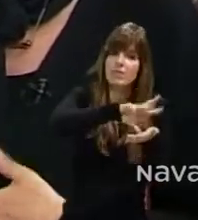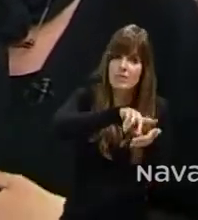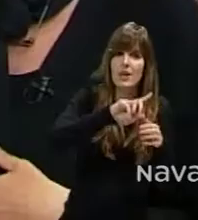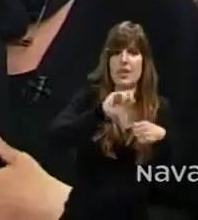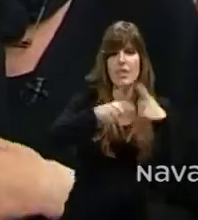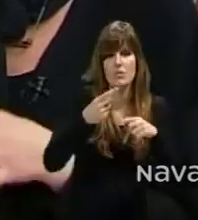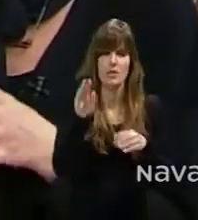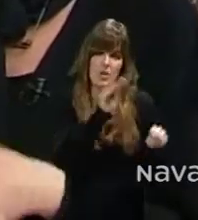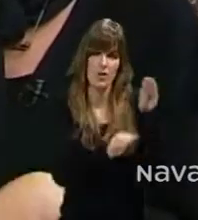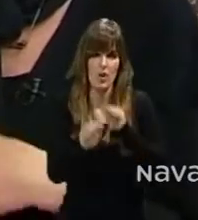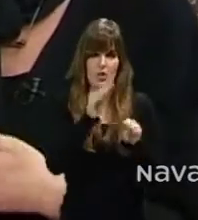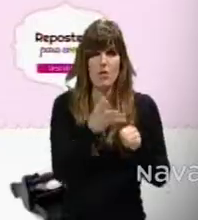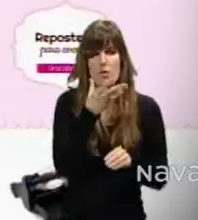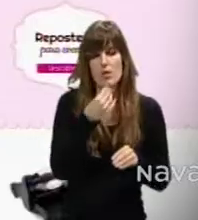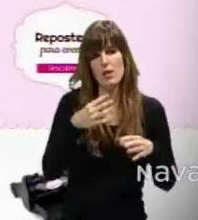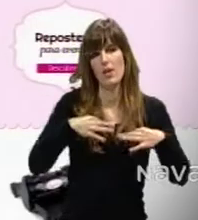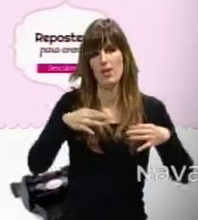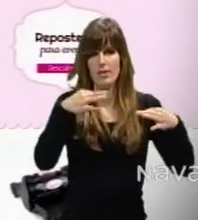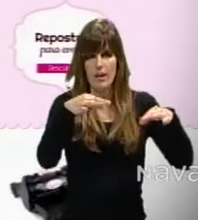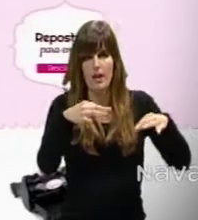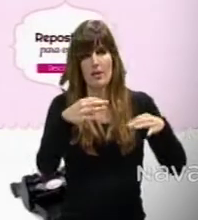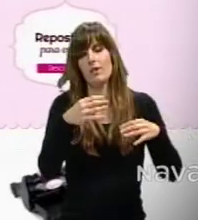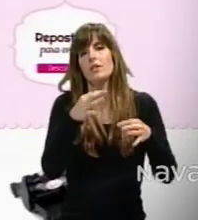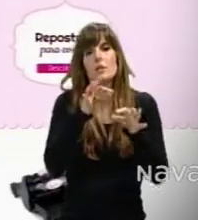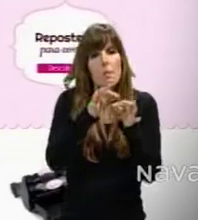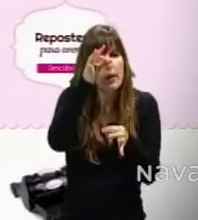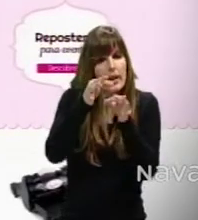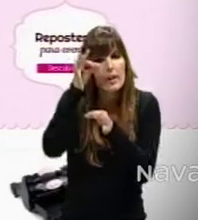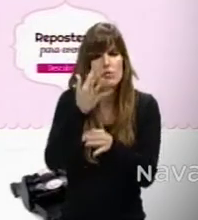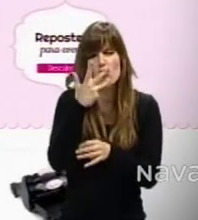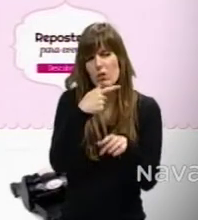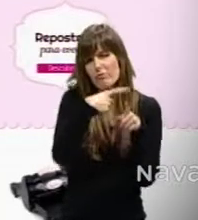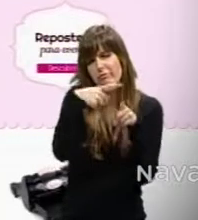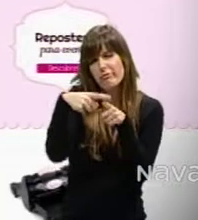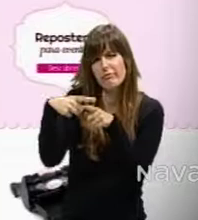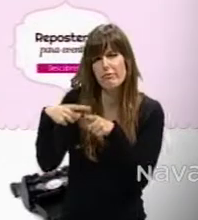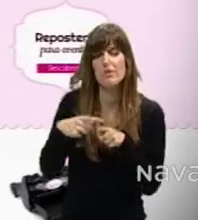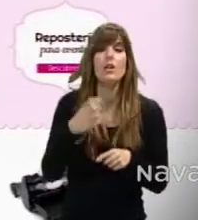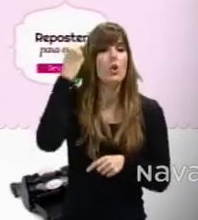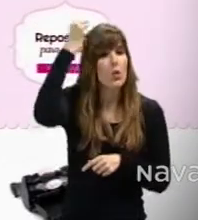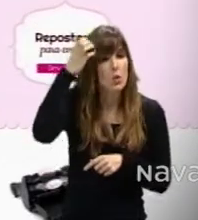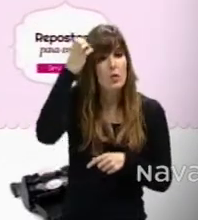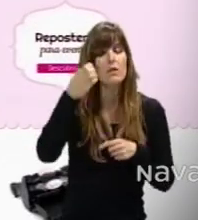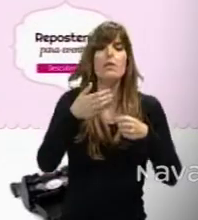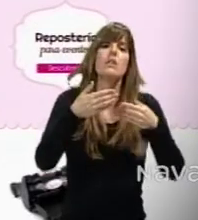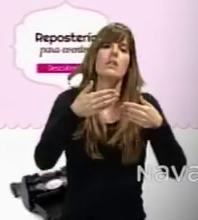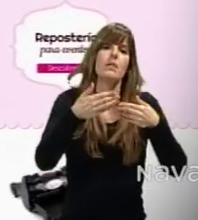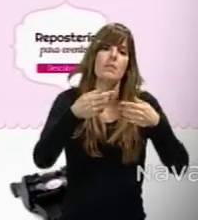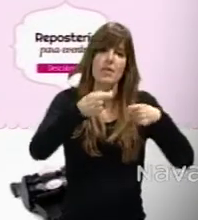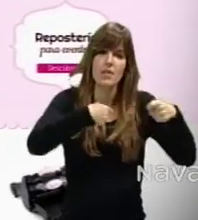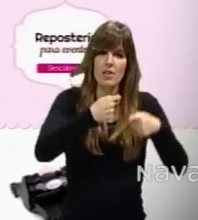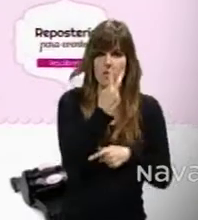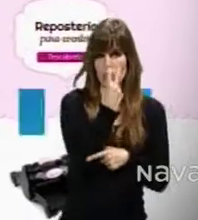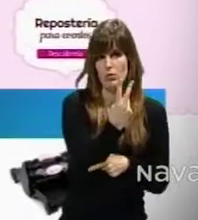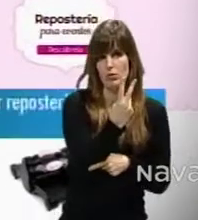creativa, ¿no? A decoración con botellitas, con las pajitas de colores, todo eso. Y entonces ahora en Coruña tenemos físicamente dos, tenemos